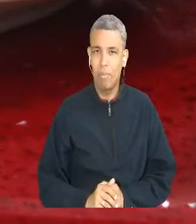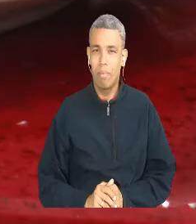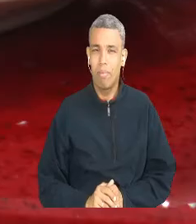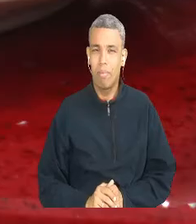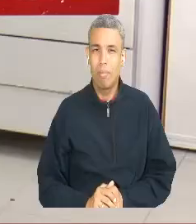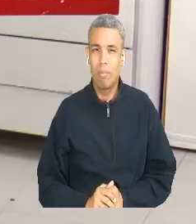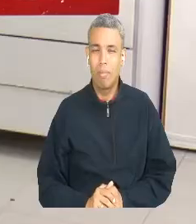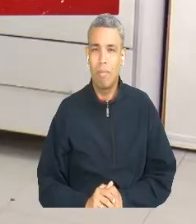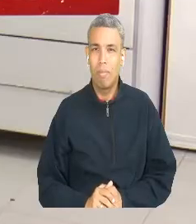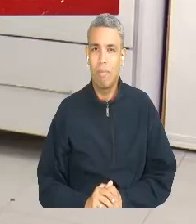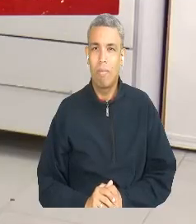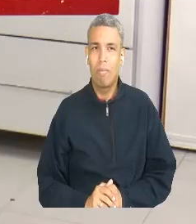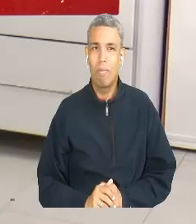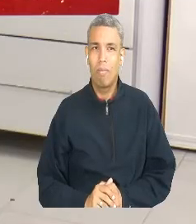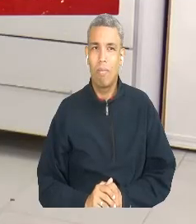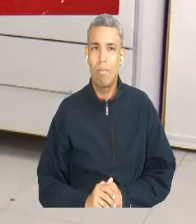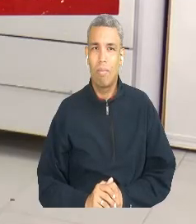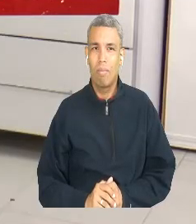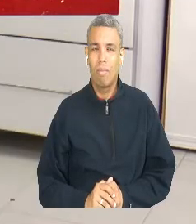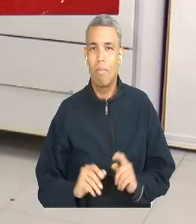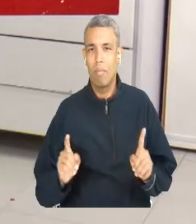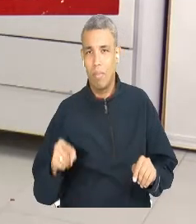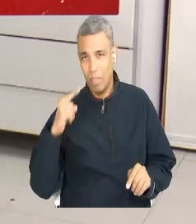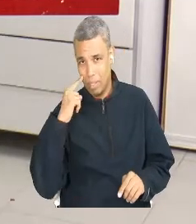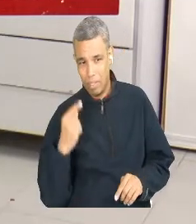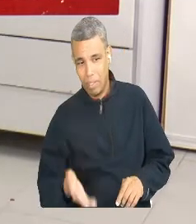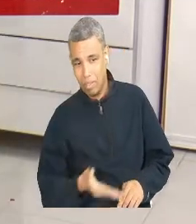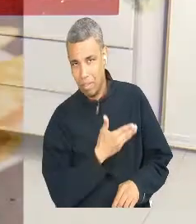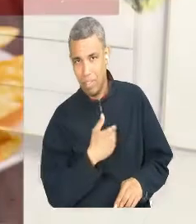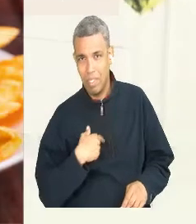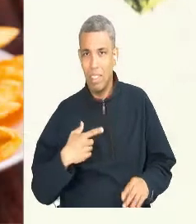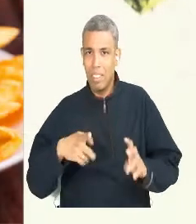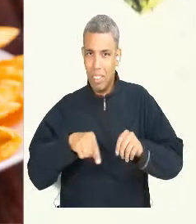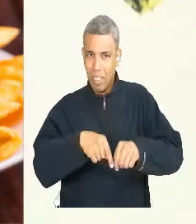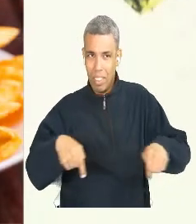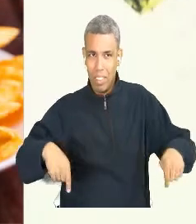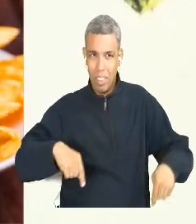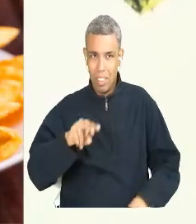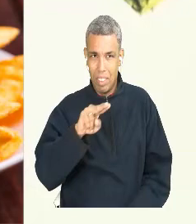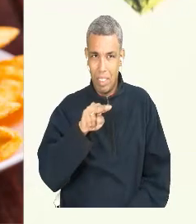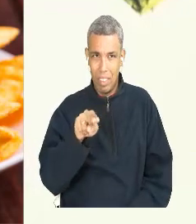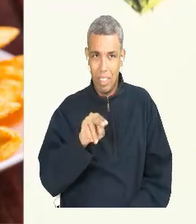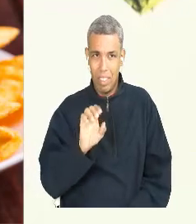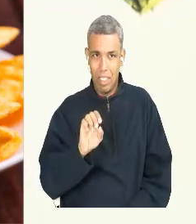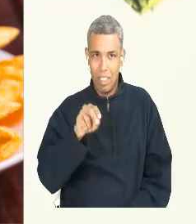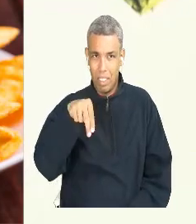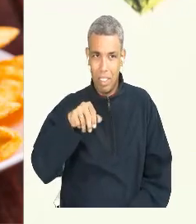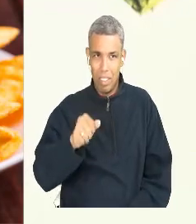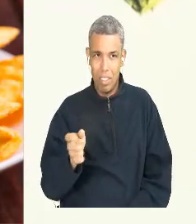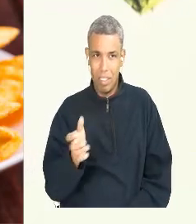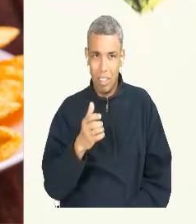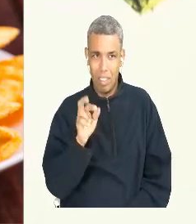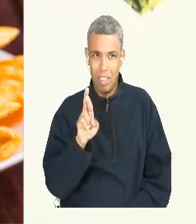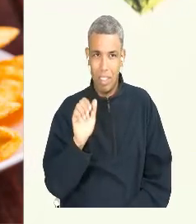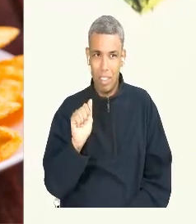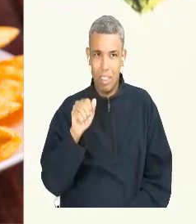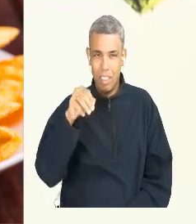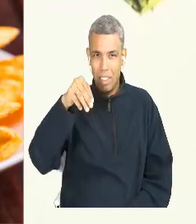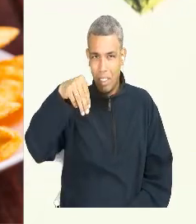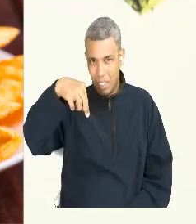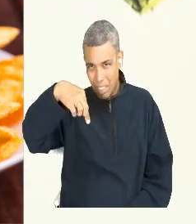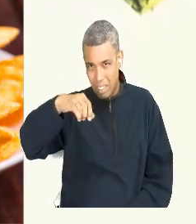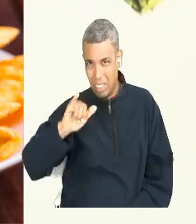precisamente también en las comidas rápidas de... Zona Rápida. Zona Rápida. Ya lo hemos dicho, es algo de mi propiedad, y igual allá